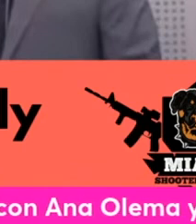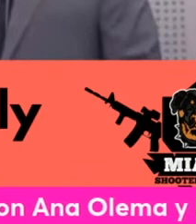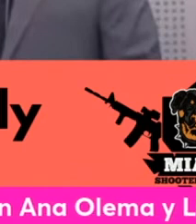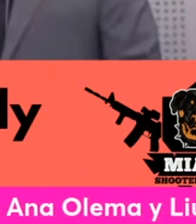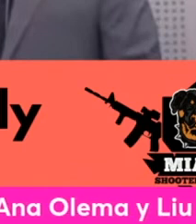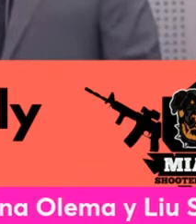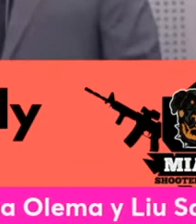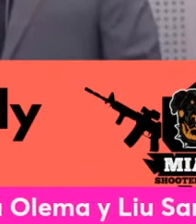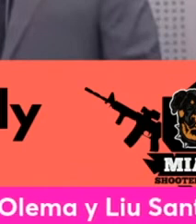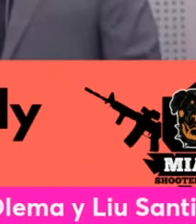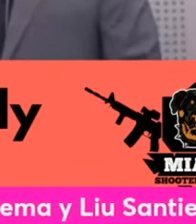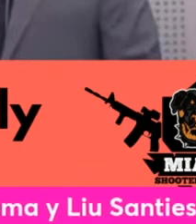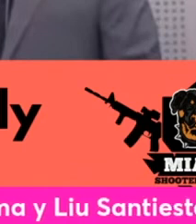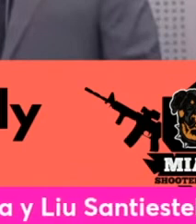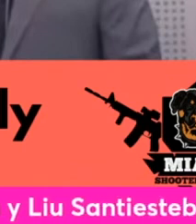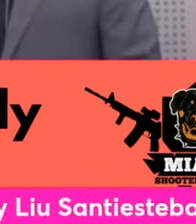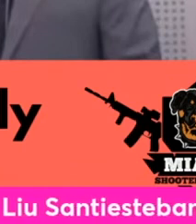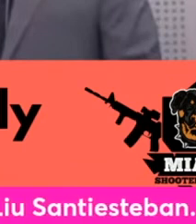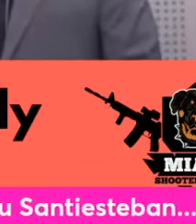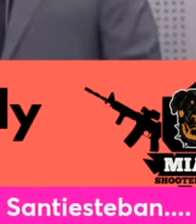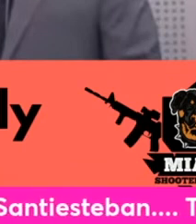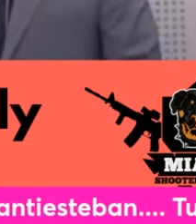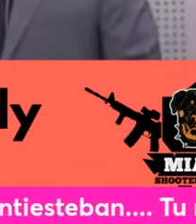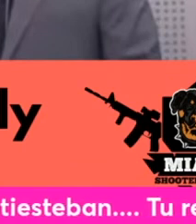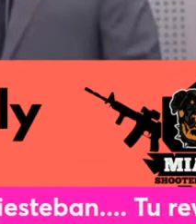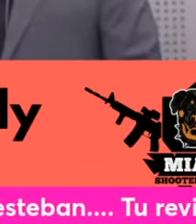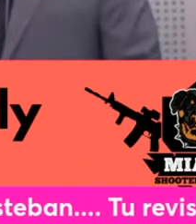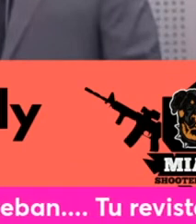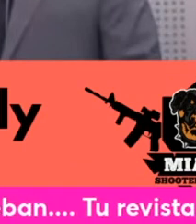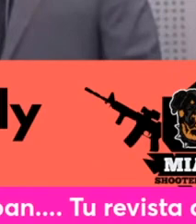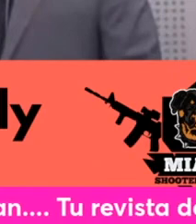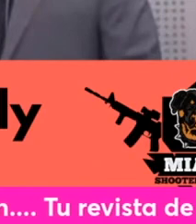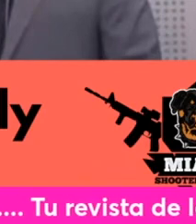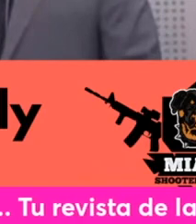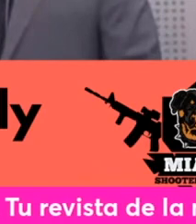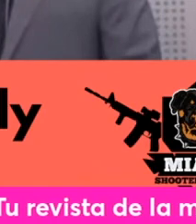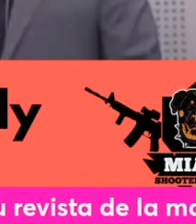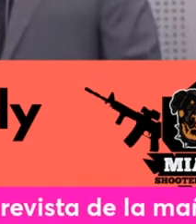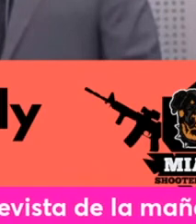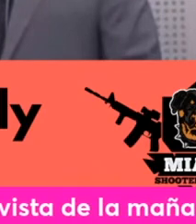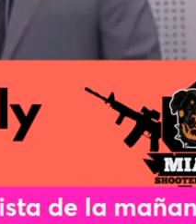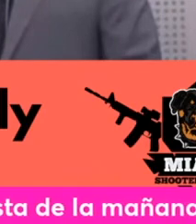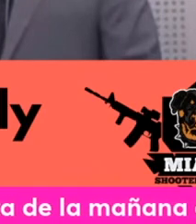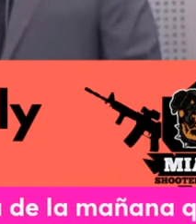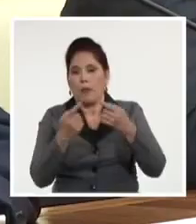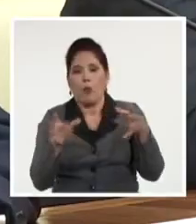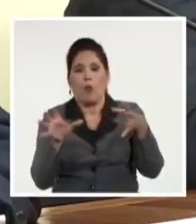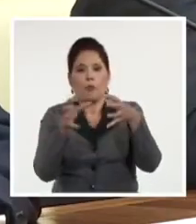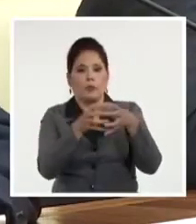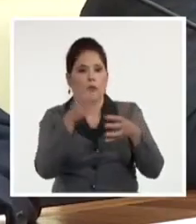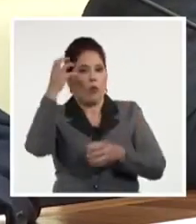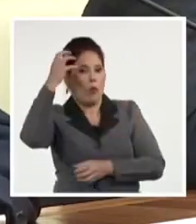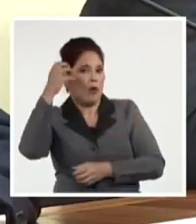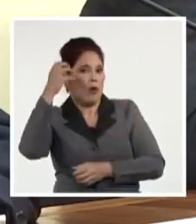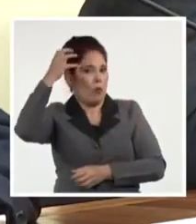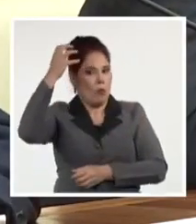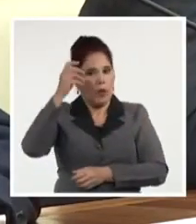Putin también, Putin. Al mismo tiempo, ¿ves? No, entonces, no, completamente de acuerdo, completamente de acuerdo. Me parece que sería una fórmula muy